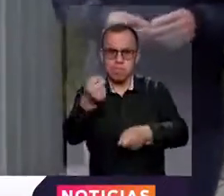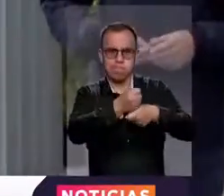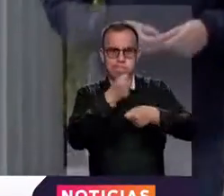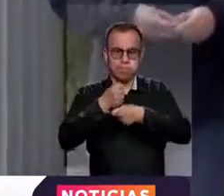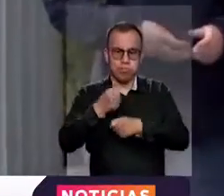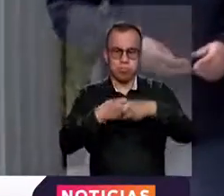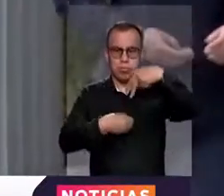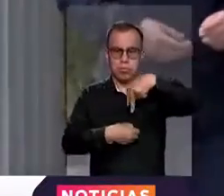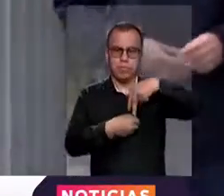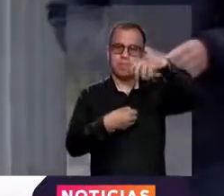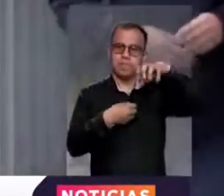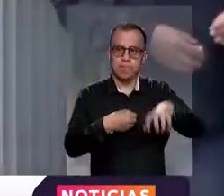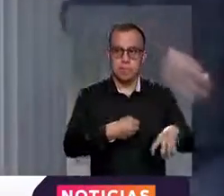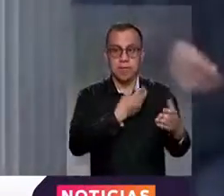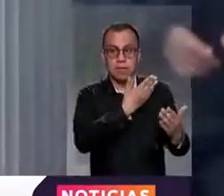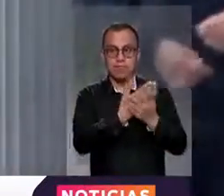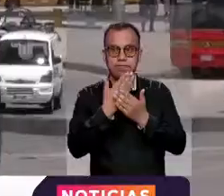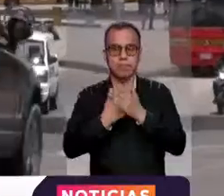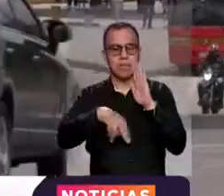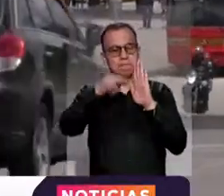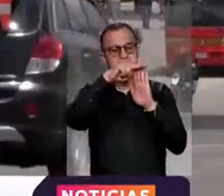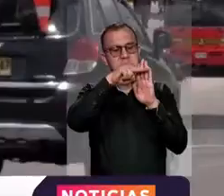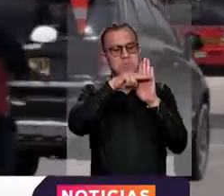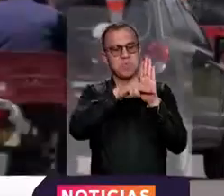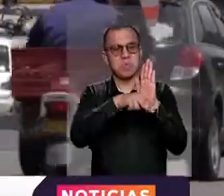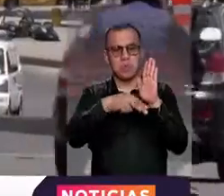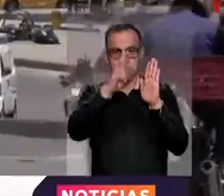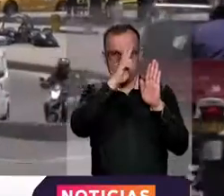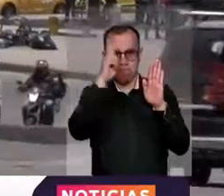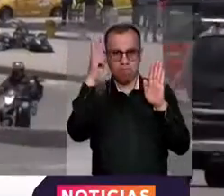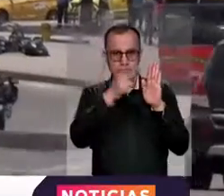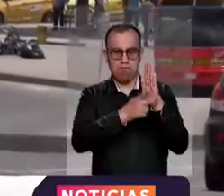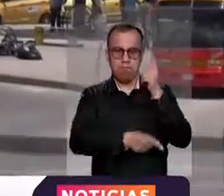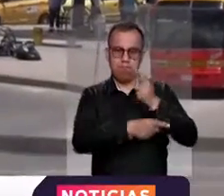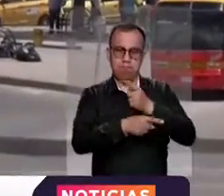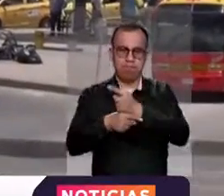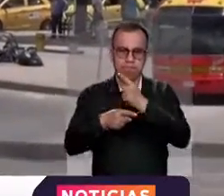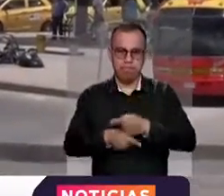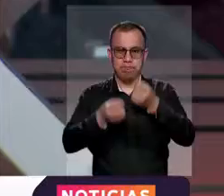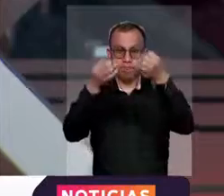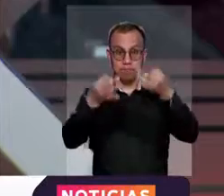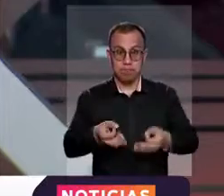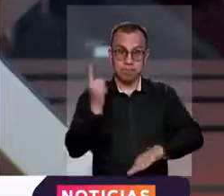ciudadanos que evidenciaron irregularidades en el cumplimiento de las medidas decretadas.